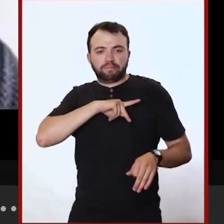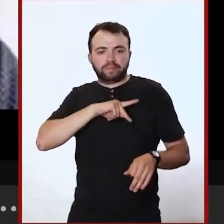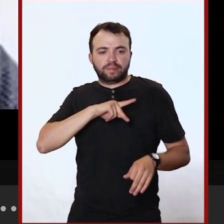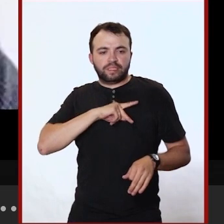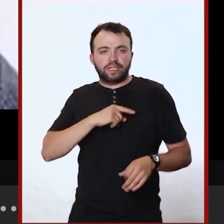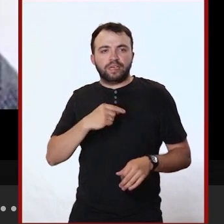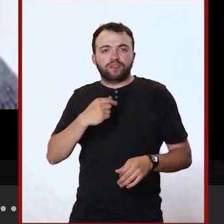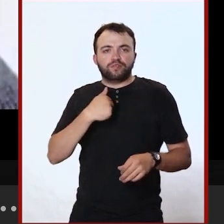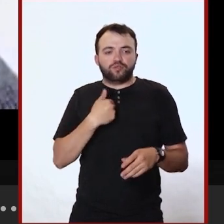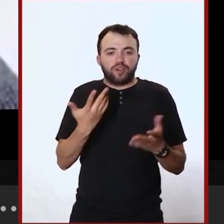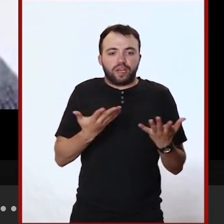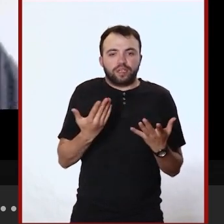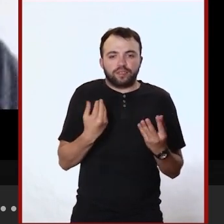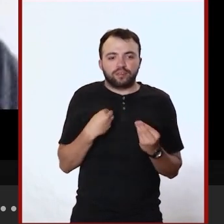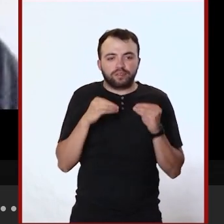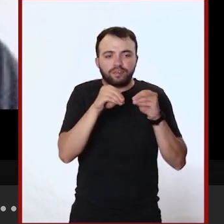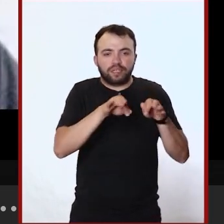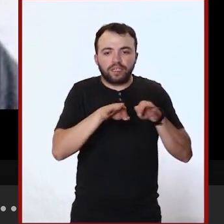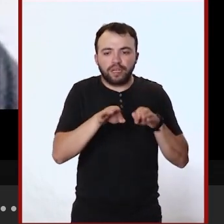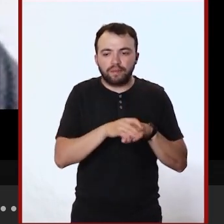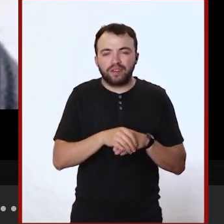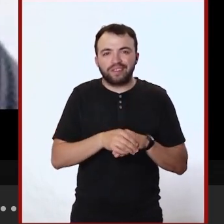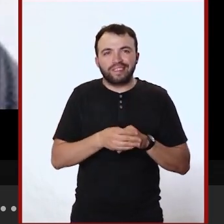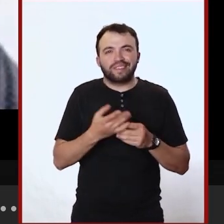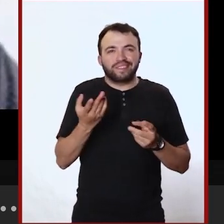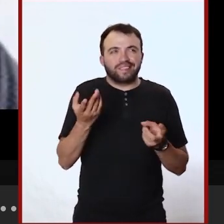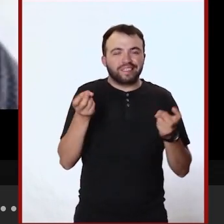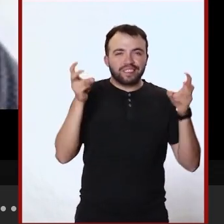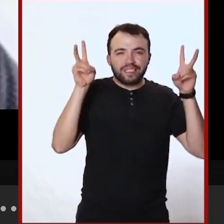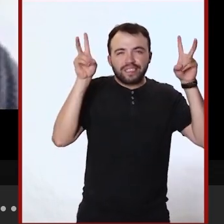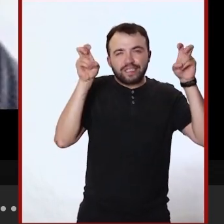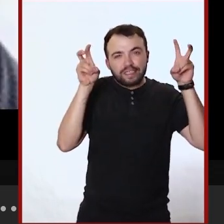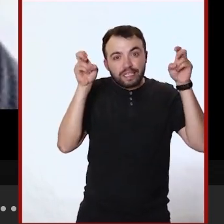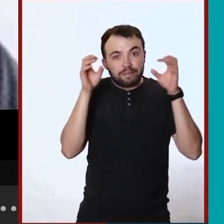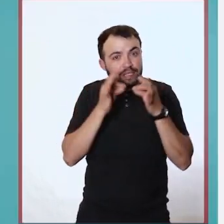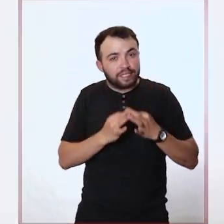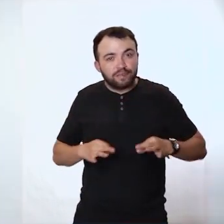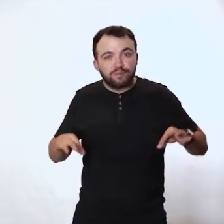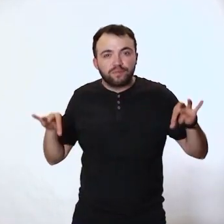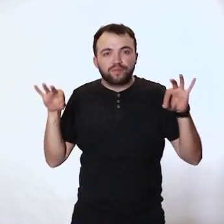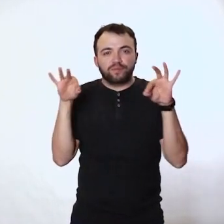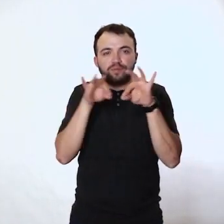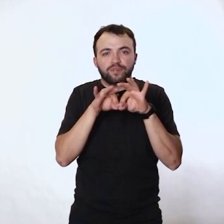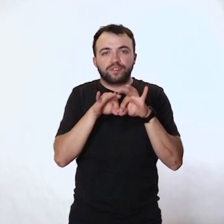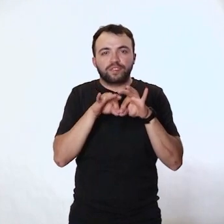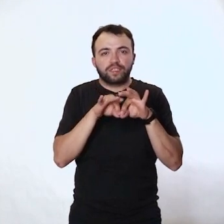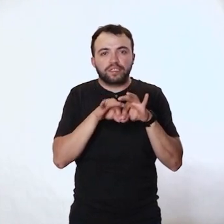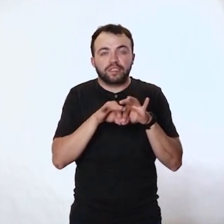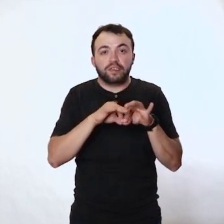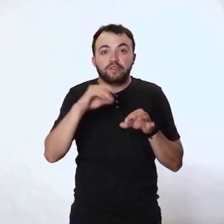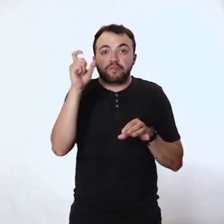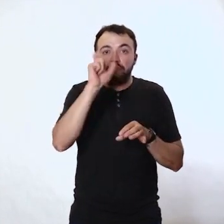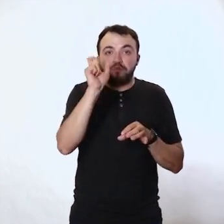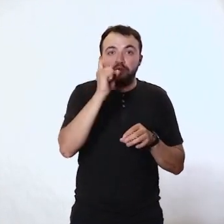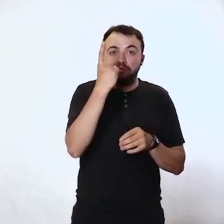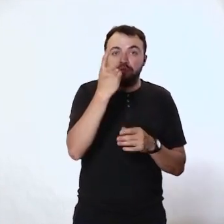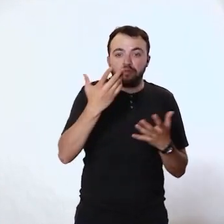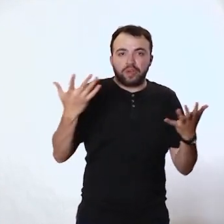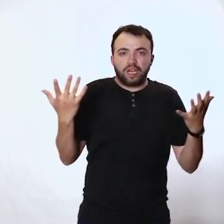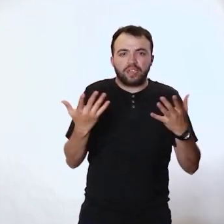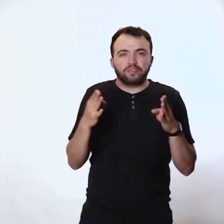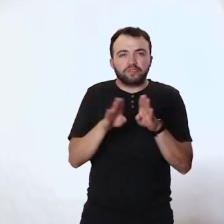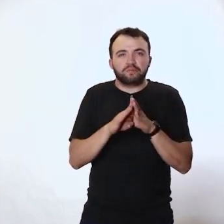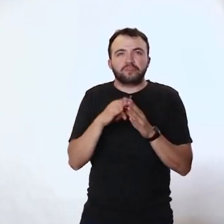Creo que es un tema bastante importante a considerar cuando uno hace su planeación de